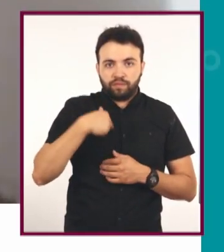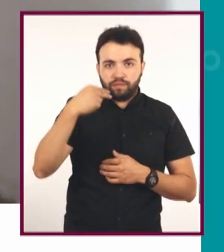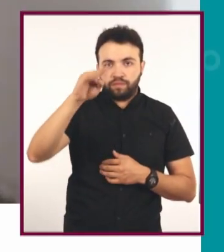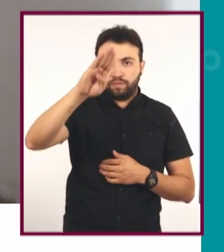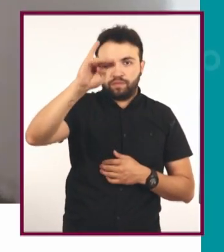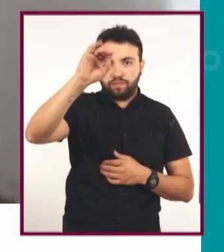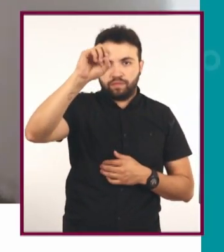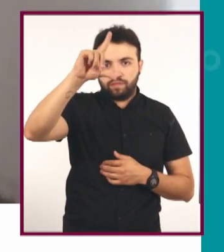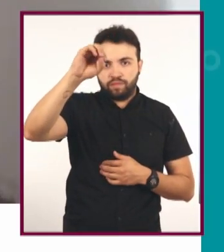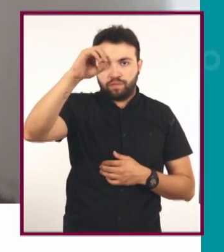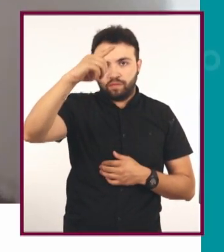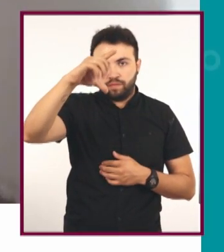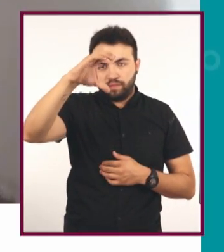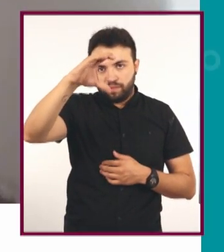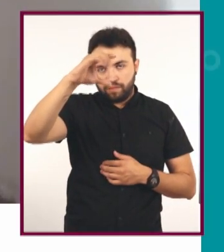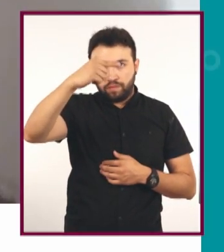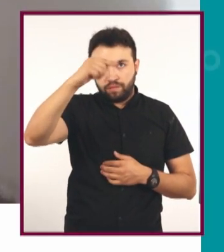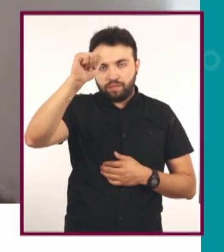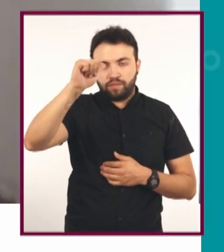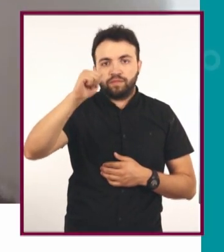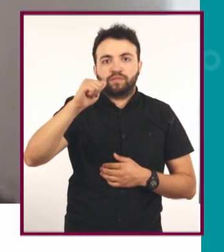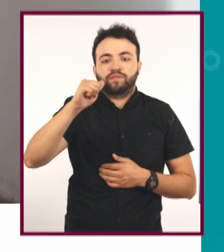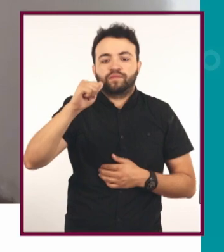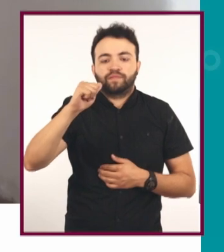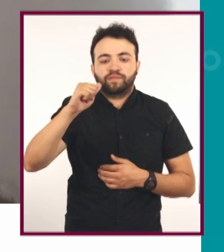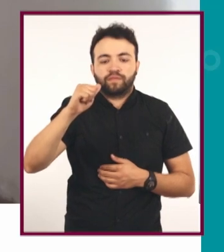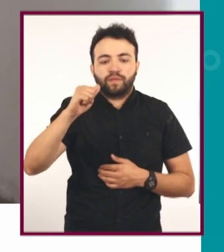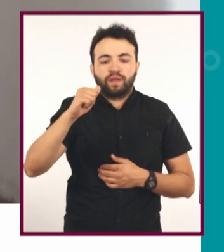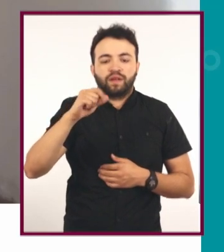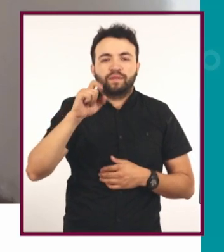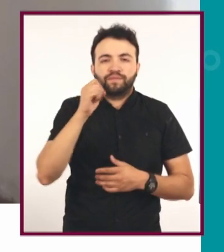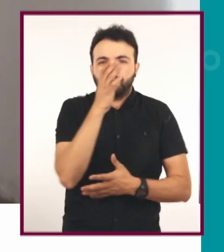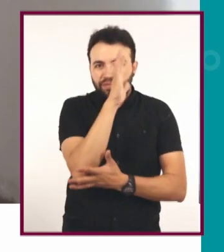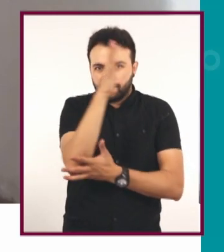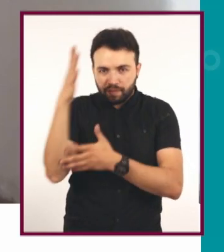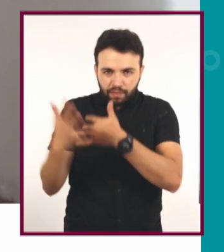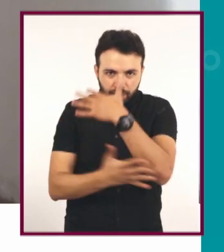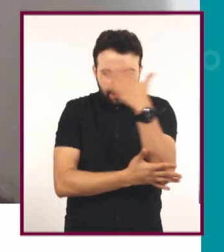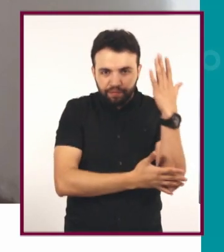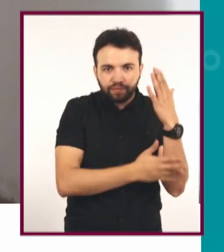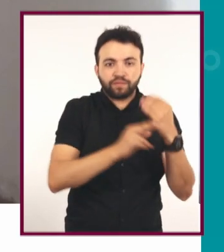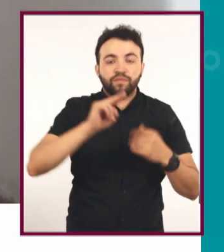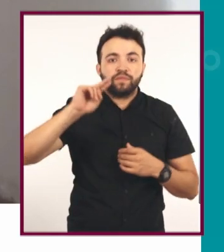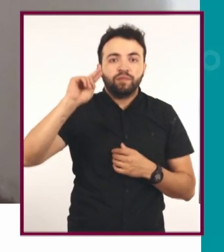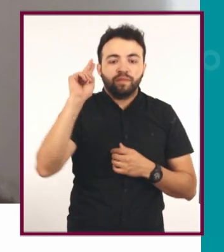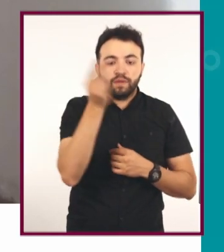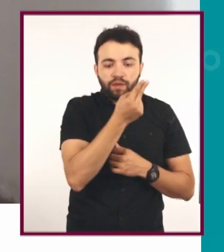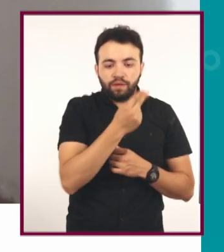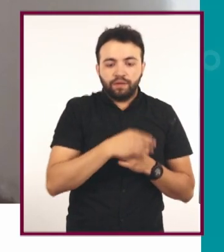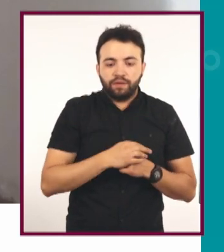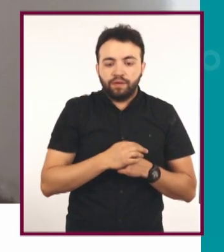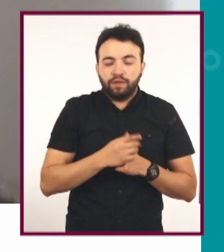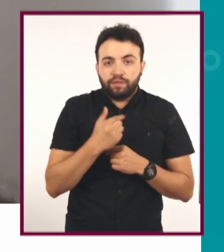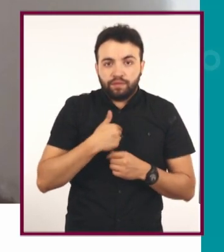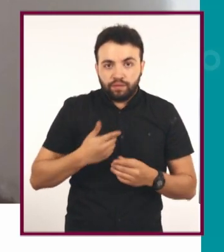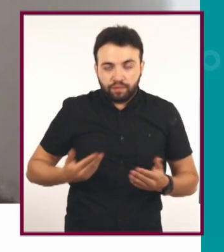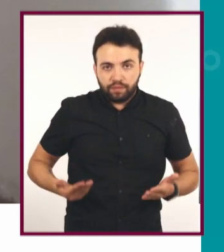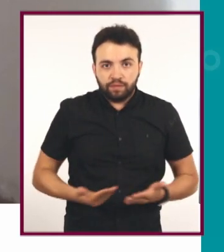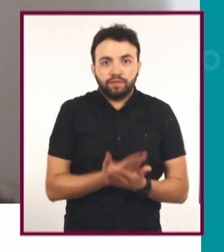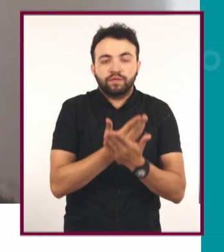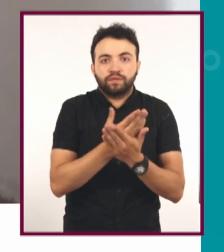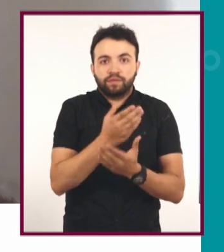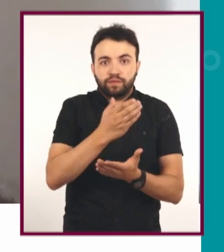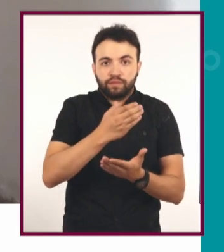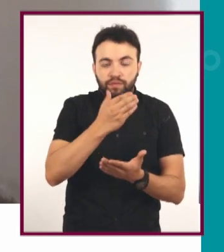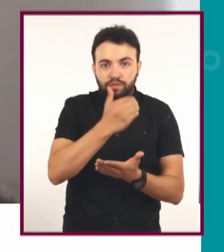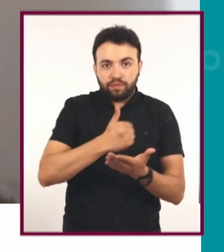Mi nombre es Angélica Cibrián Jaramillo, soy bióloga de la Facultad de Ciencias de la UNAM y tengo un doctorado en Ecología, Evolución y Biología Ambiental por la Universidad